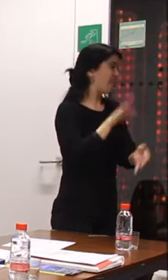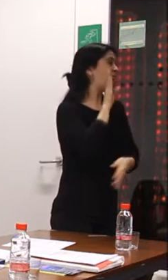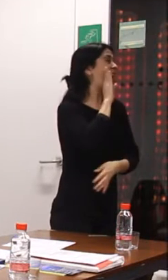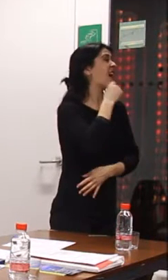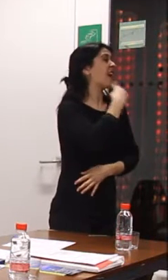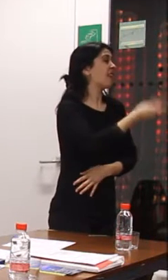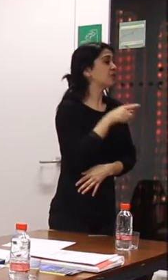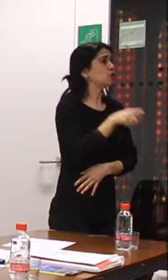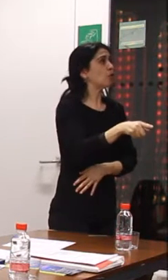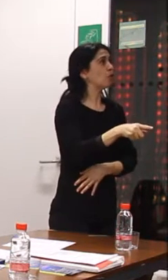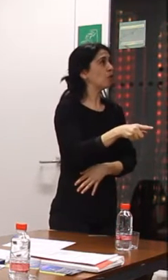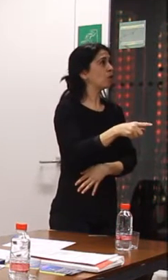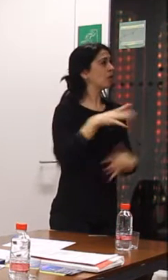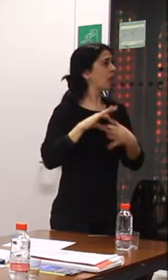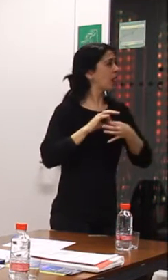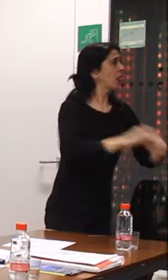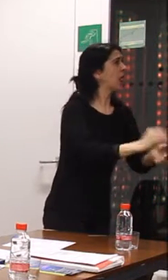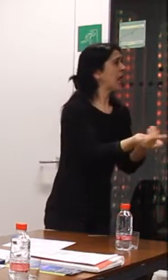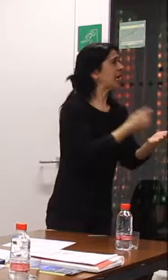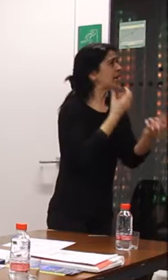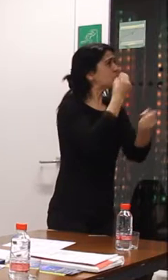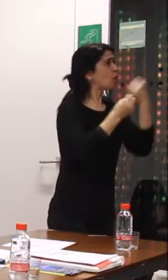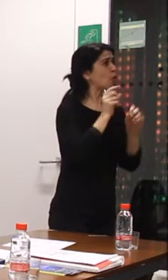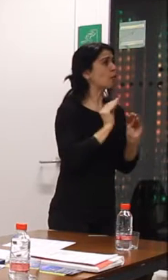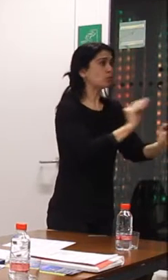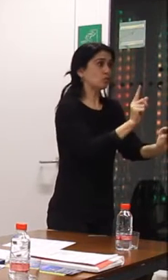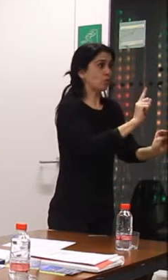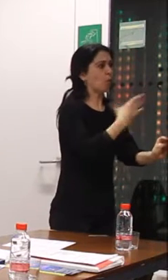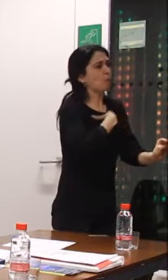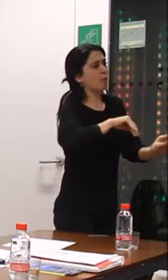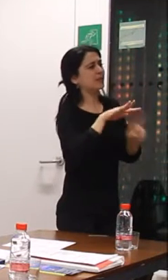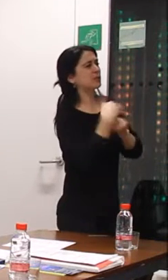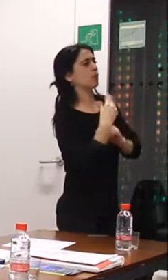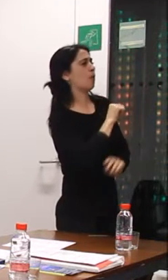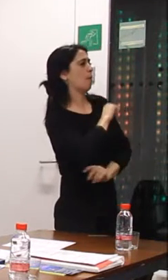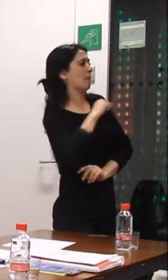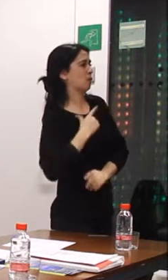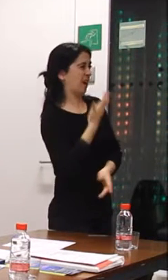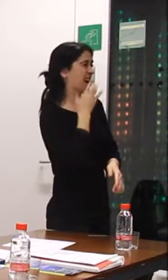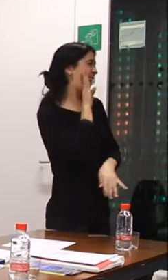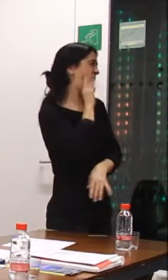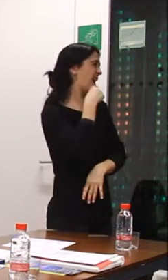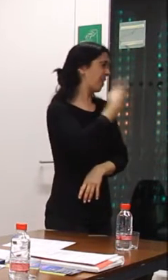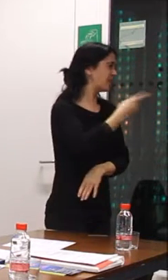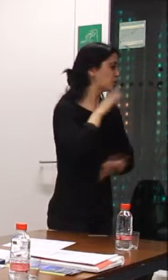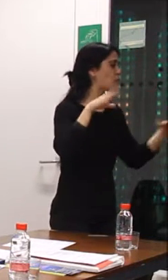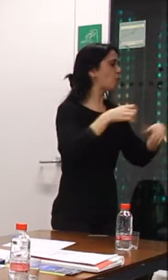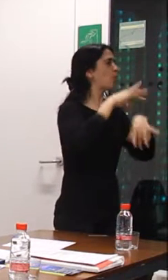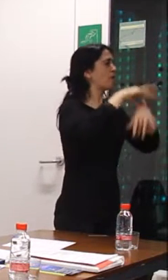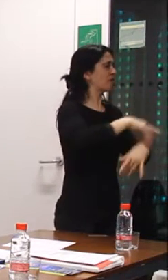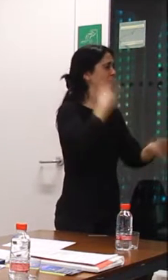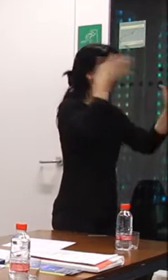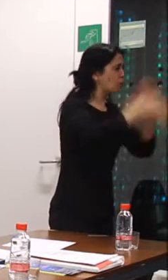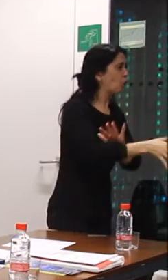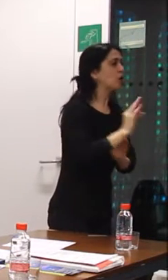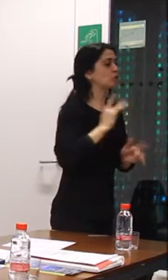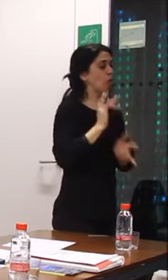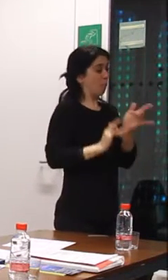tanto del ingreso económico sino de su situación personal, ¿no? Estos enfermos crónicos o estas personas o estas familias que tienen